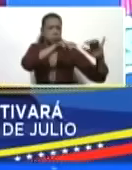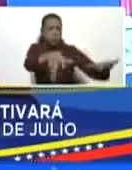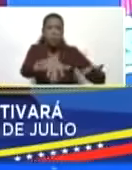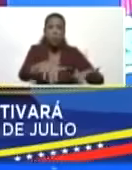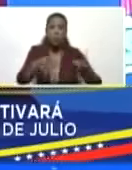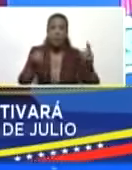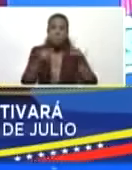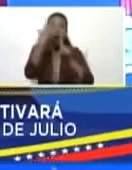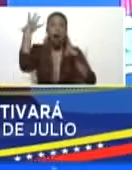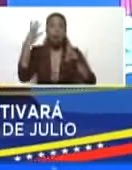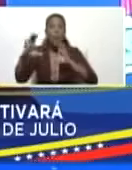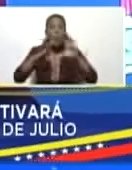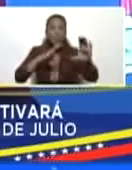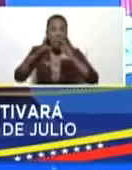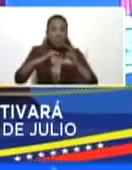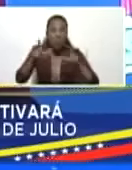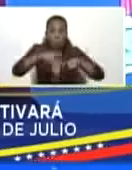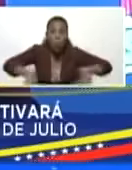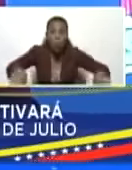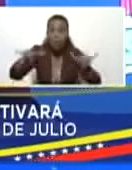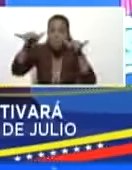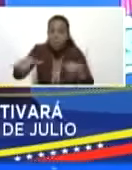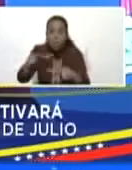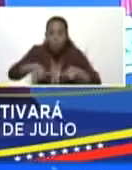tienen impacto comunicacional local.